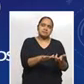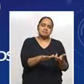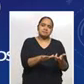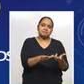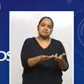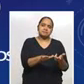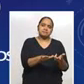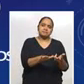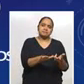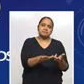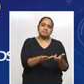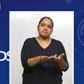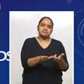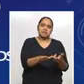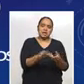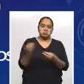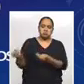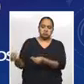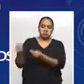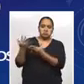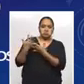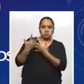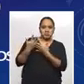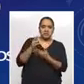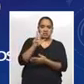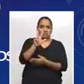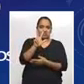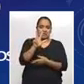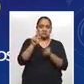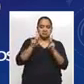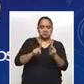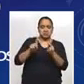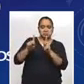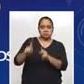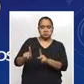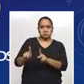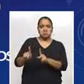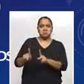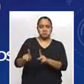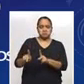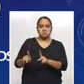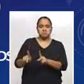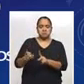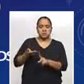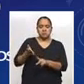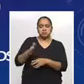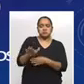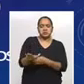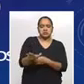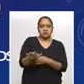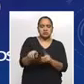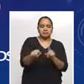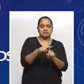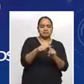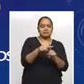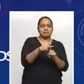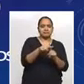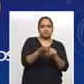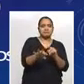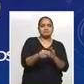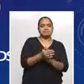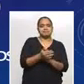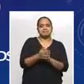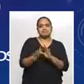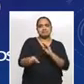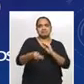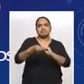de la confirmación por parte del Laboratorio Nacional de Virología de tres personas que fallecieron a causa de COVID